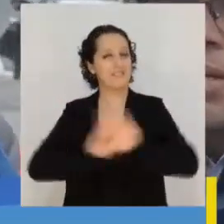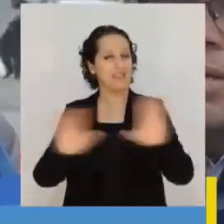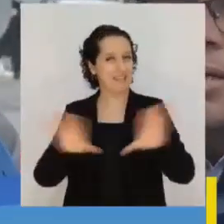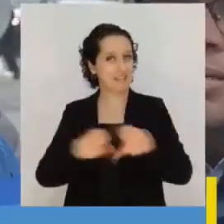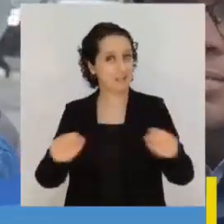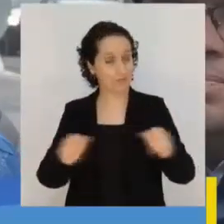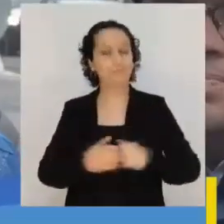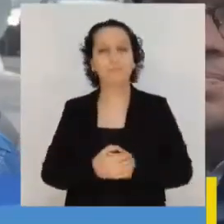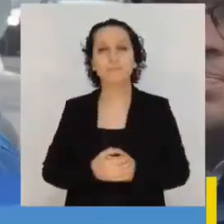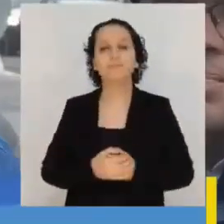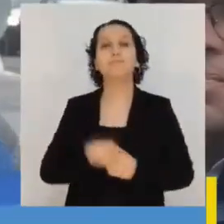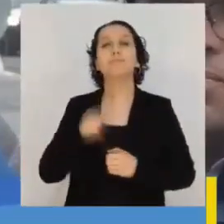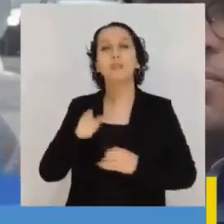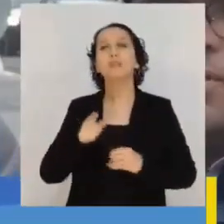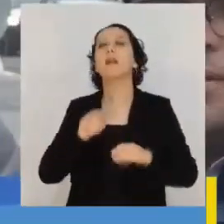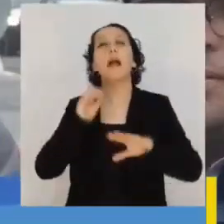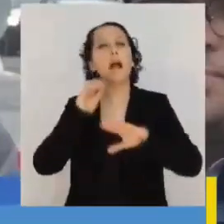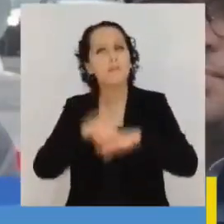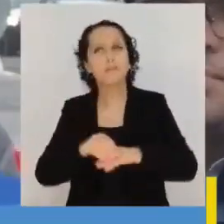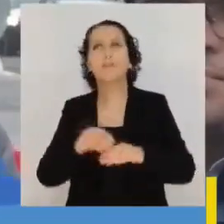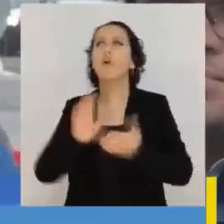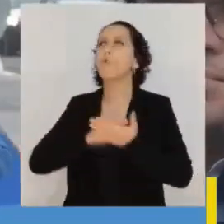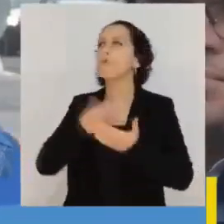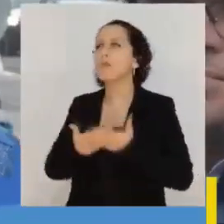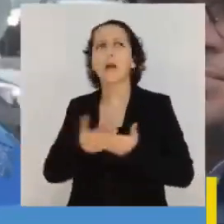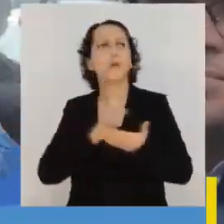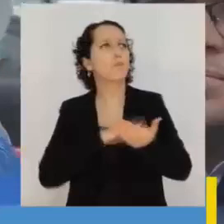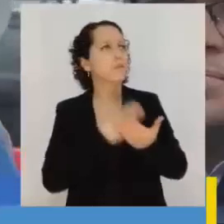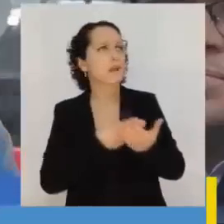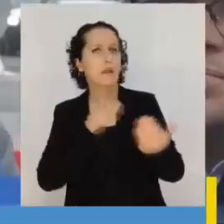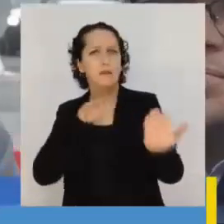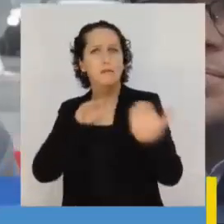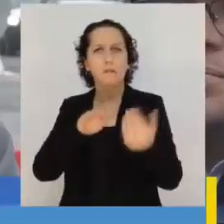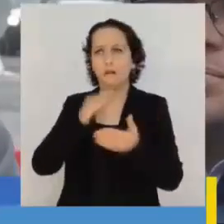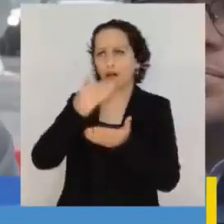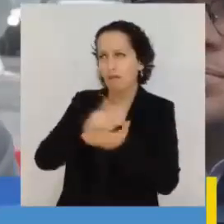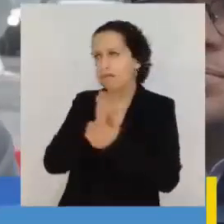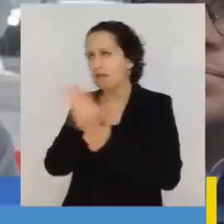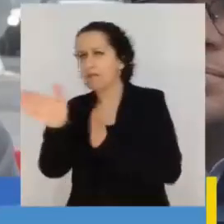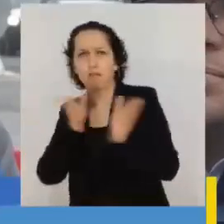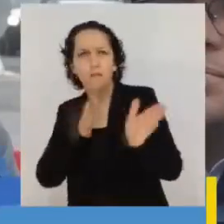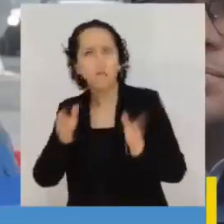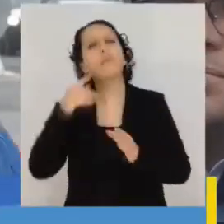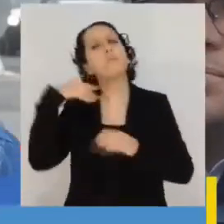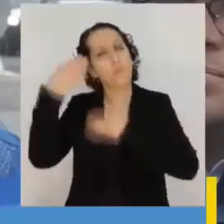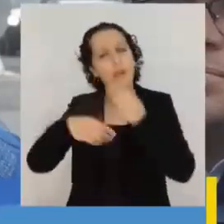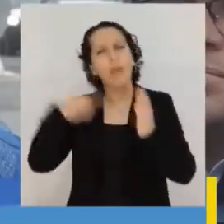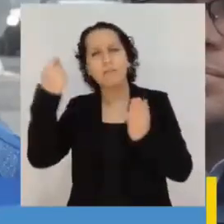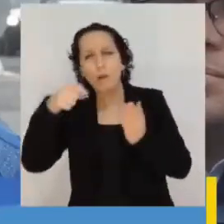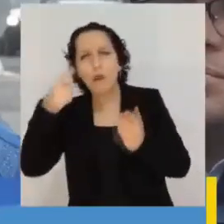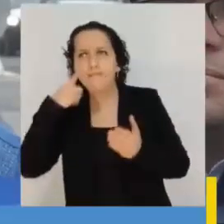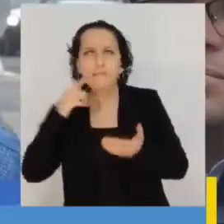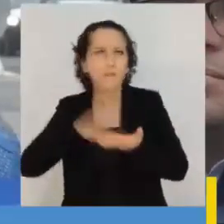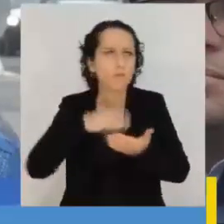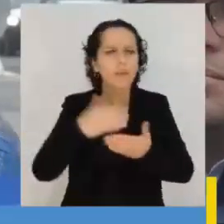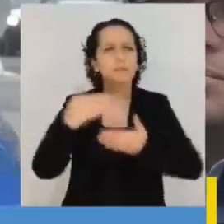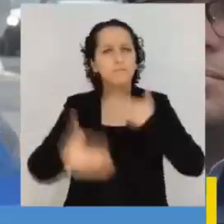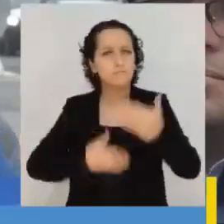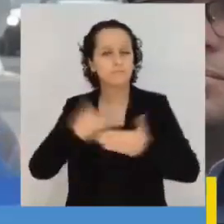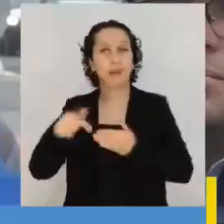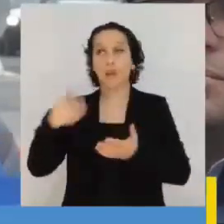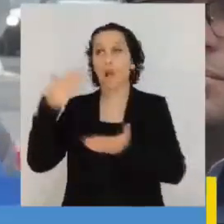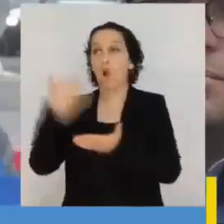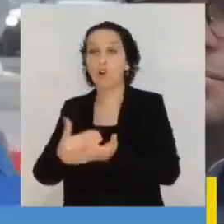y constantemente se va a estar evaluando cómo van funcionando estos cortes de tránsito. Después de este corte de